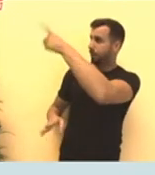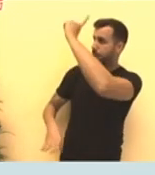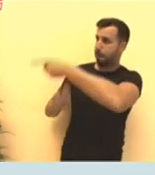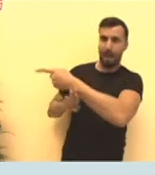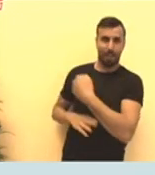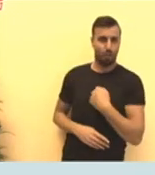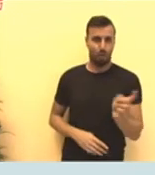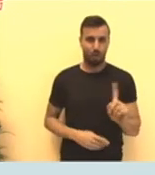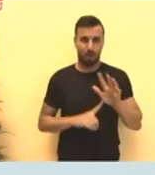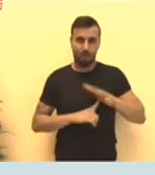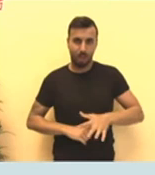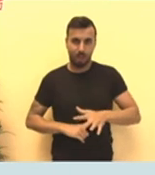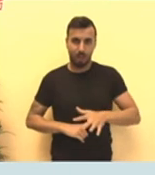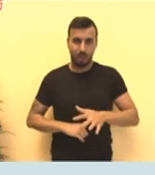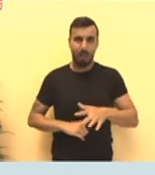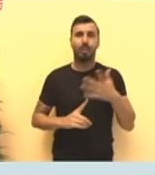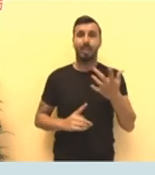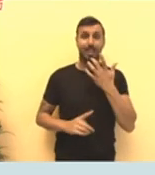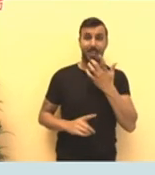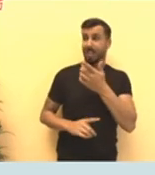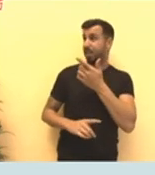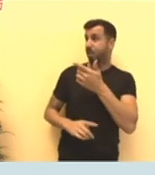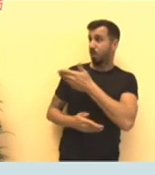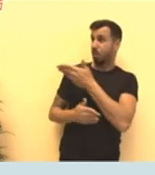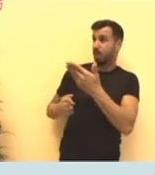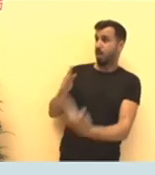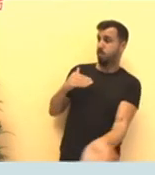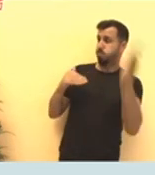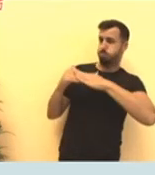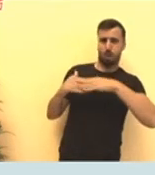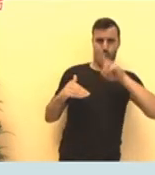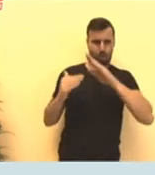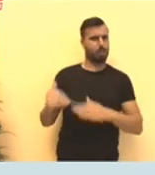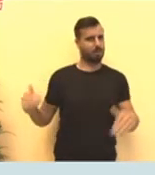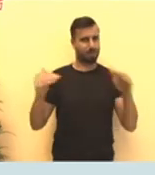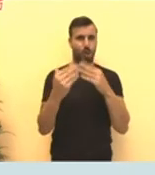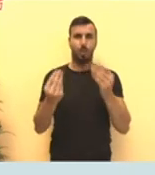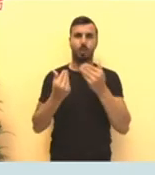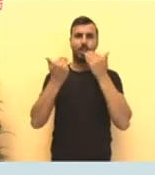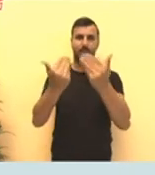En definitiva, nada sobre nosotros sin nosotros. Sí, muchas gracias.